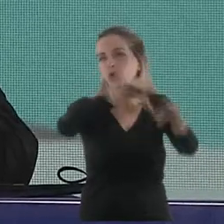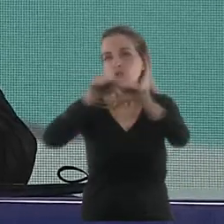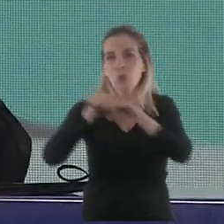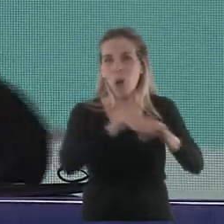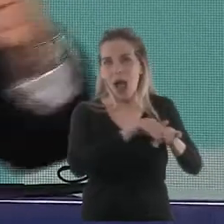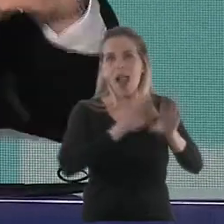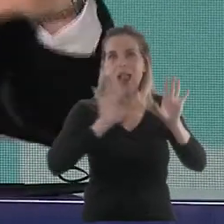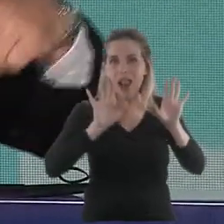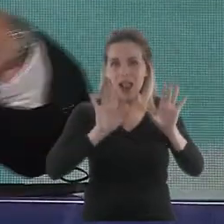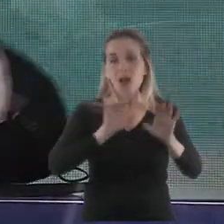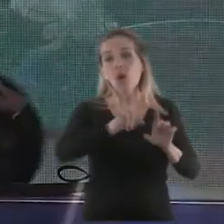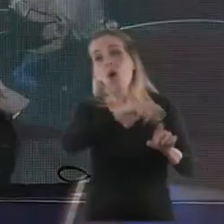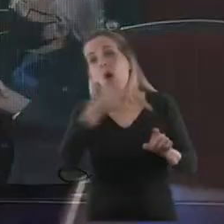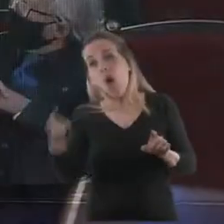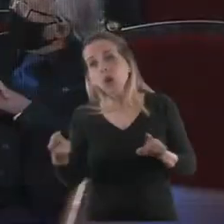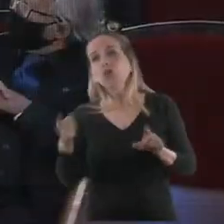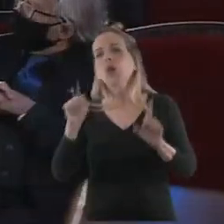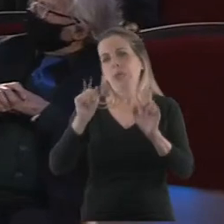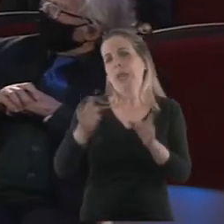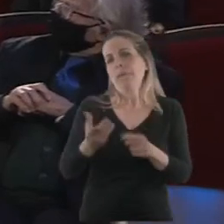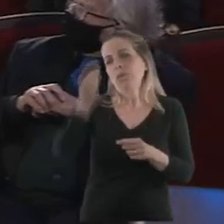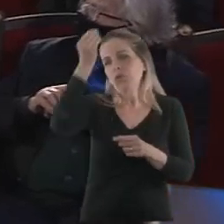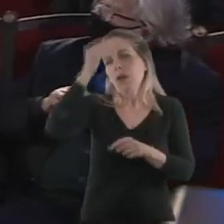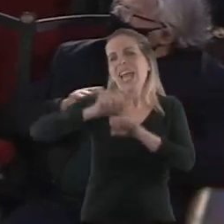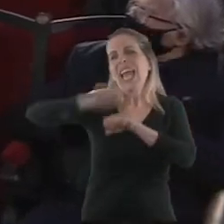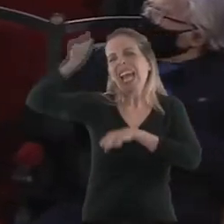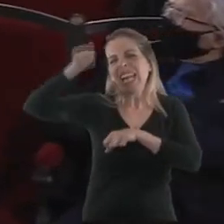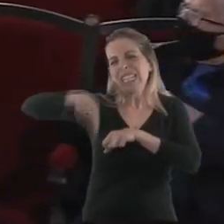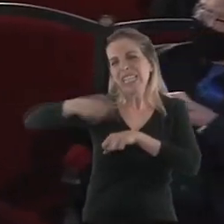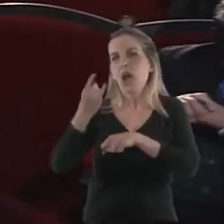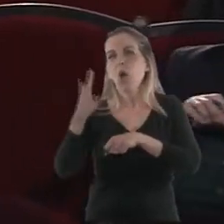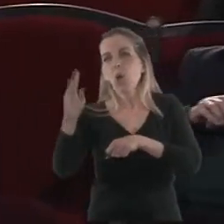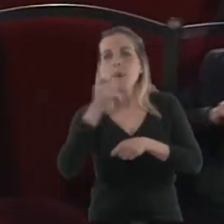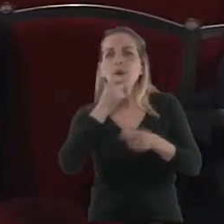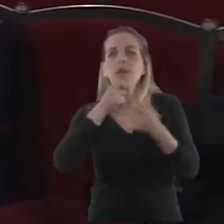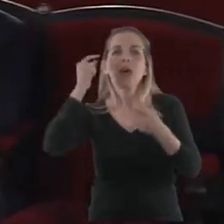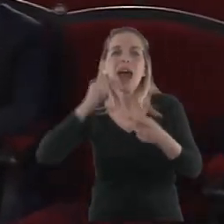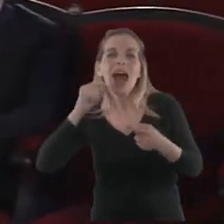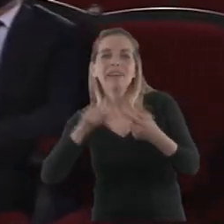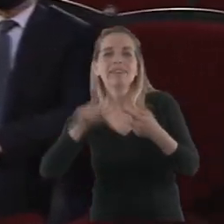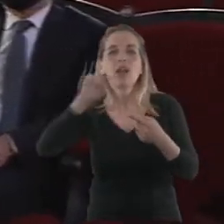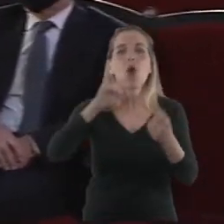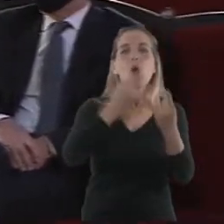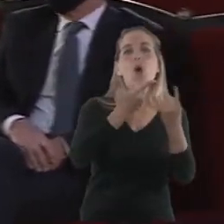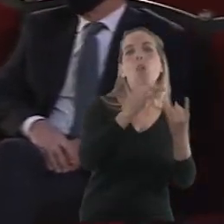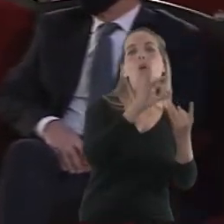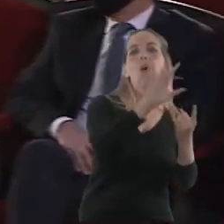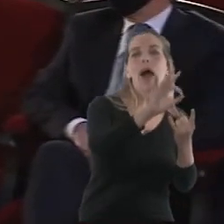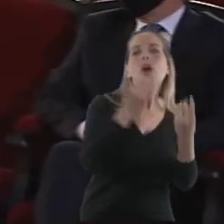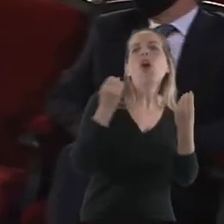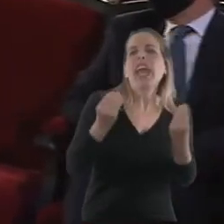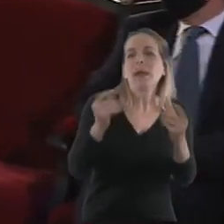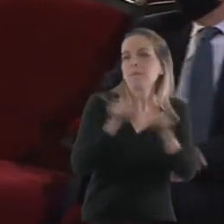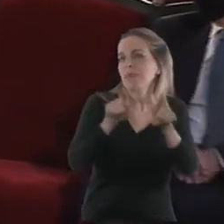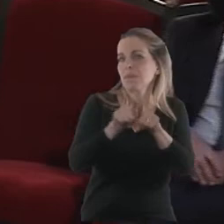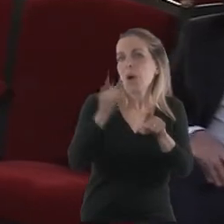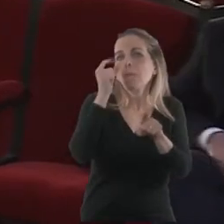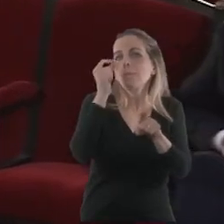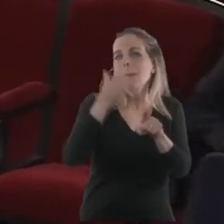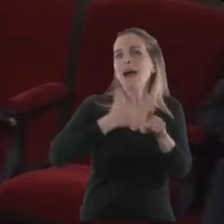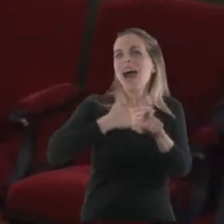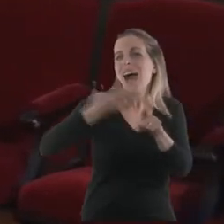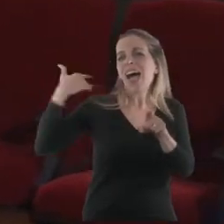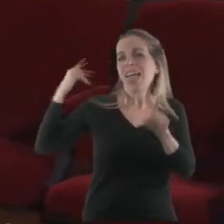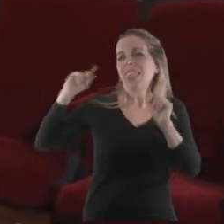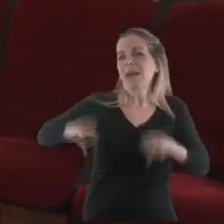Otros, que también muchas veces egresan de la UBA, tienen como Axel o como Guado otro común denominador, que lo tenía mi padre.